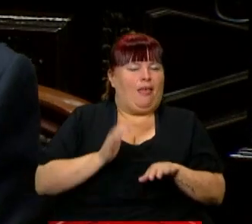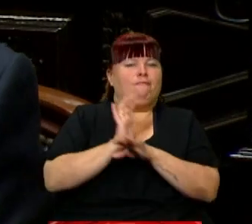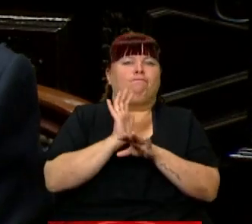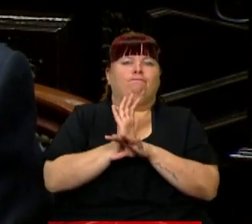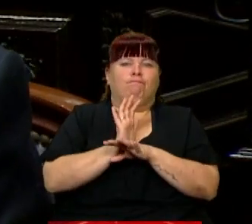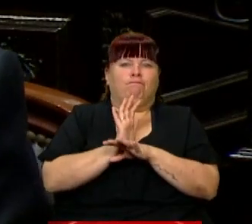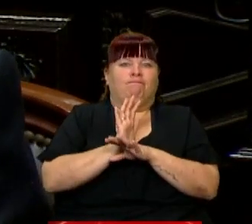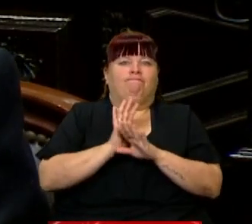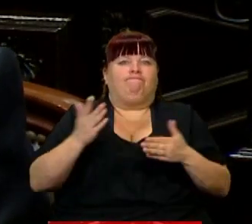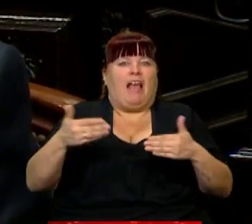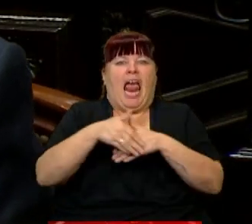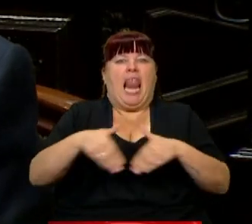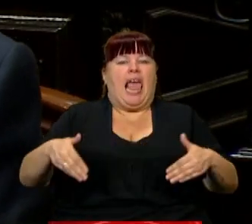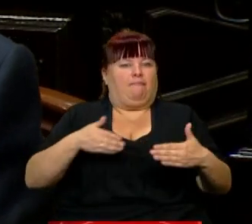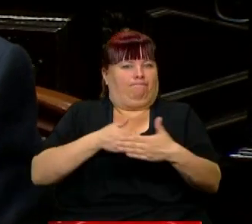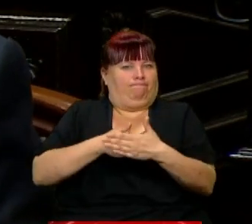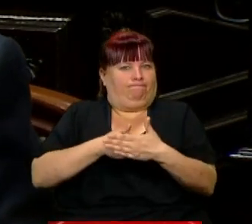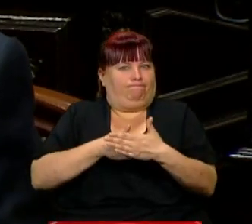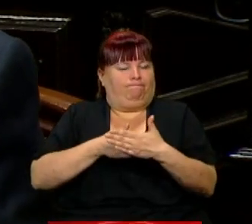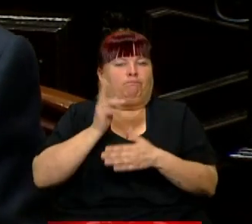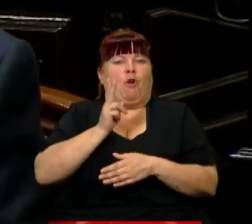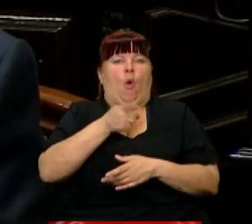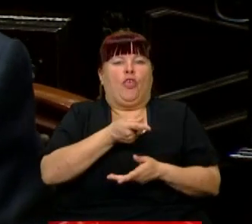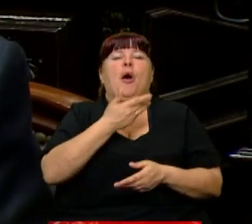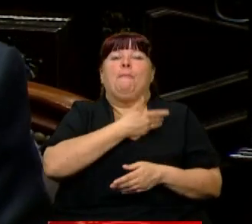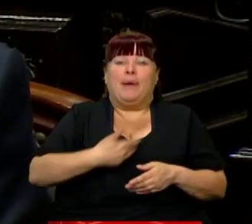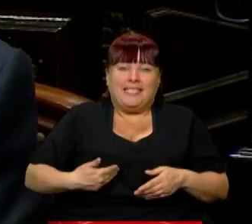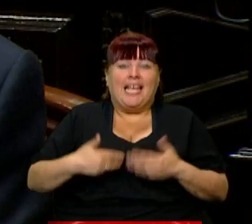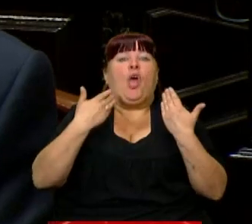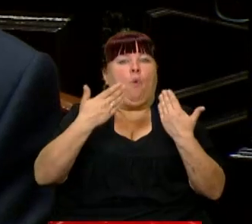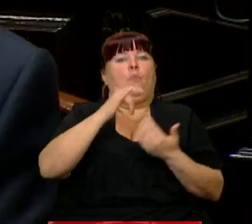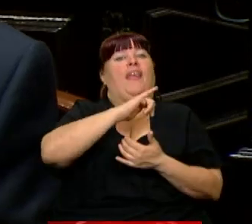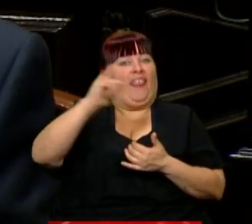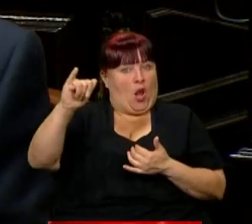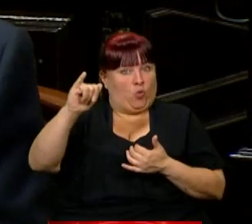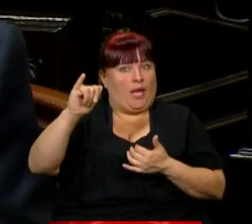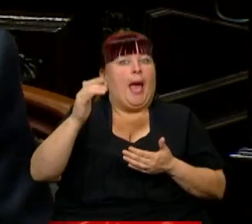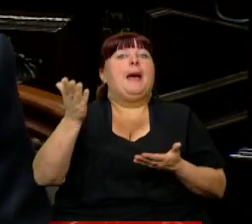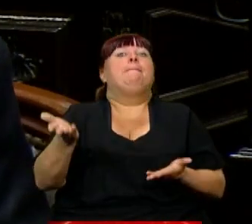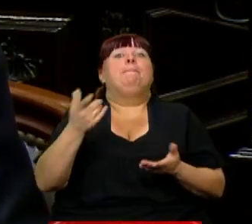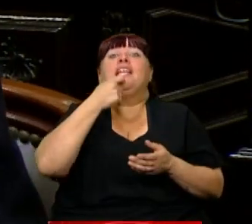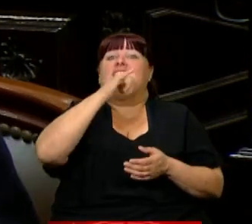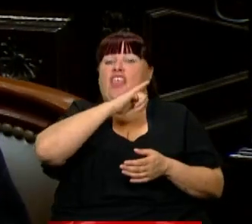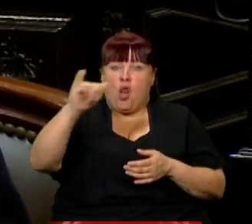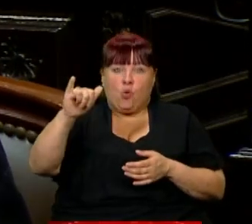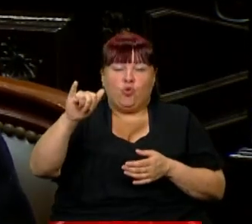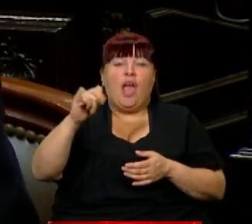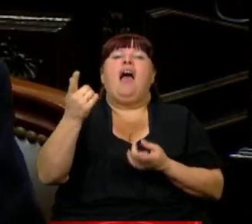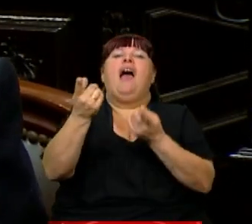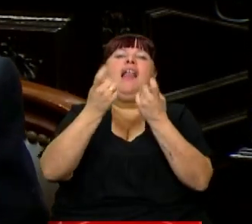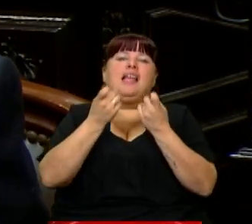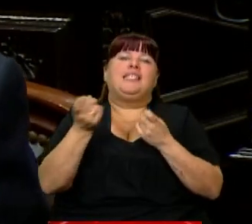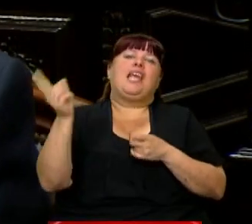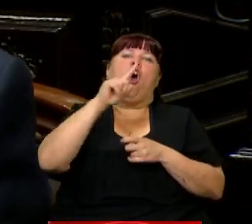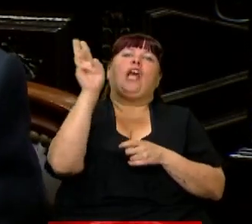encontrar limitada, cercenada. El presidente va a poder denunciarla, pero para eso va a